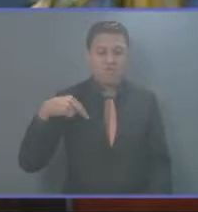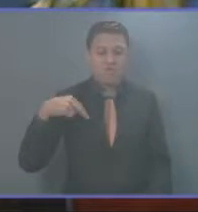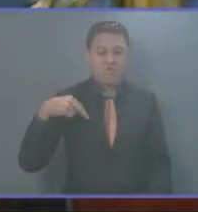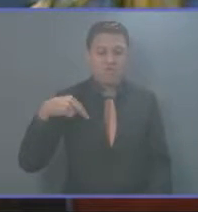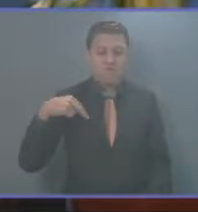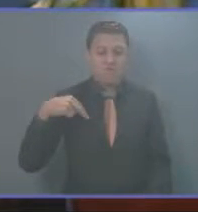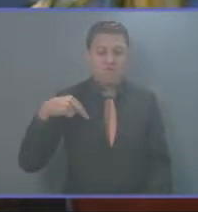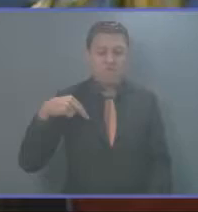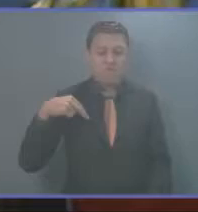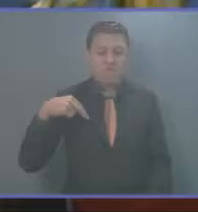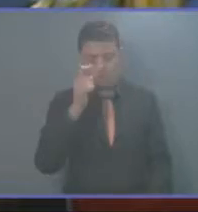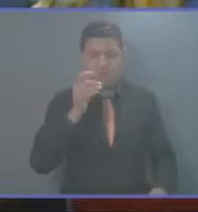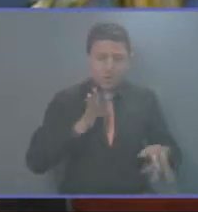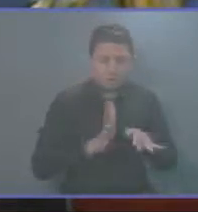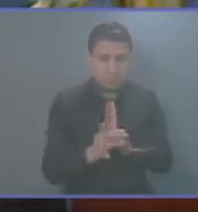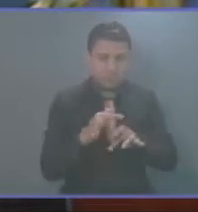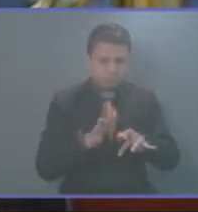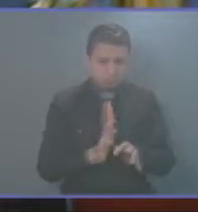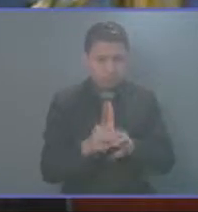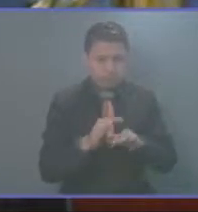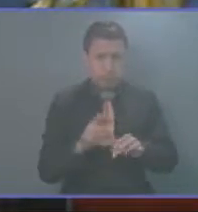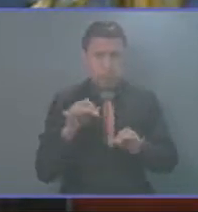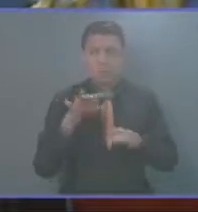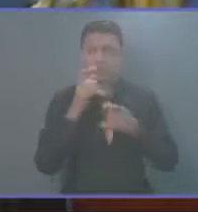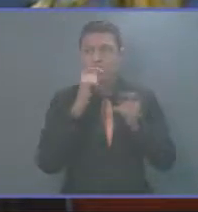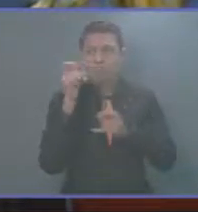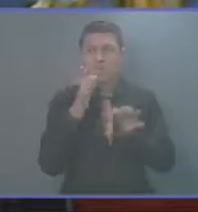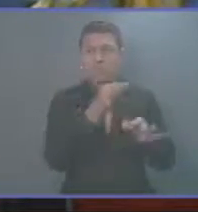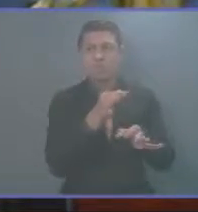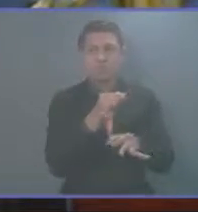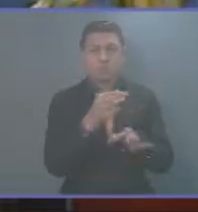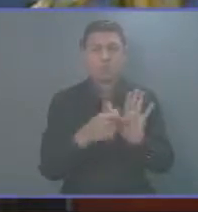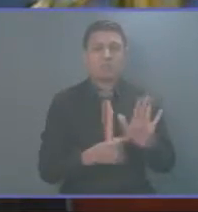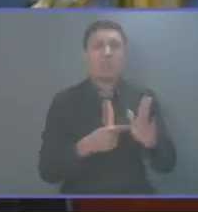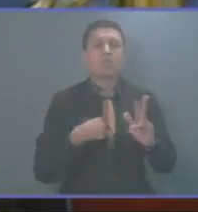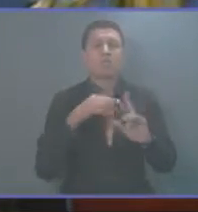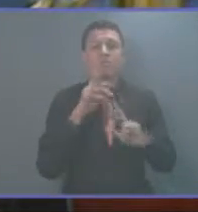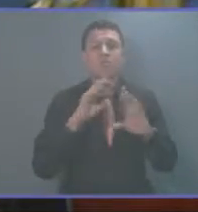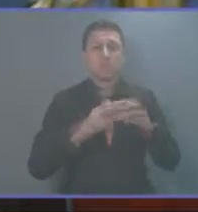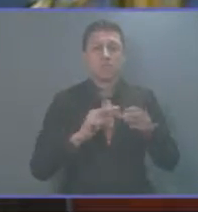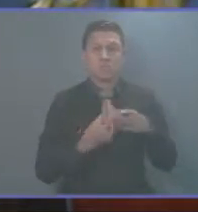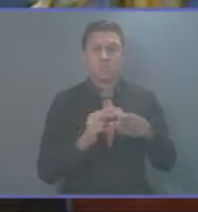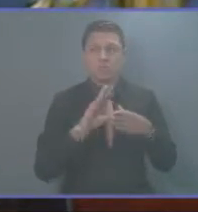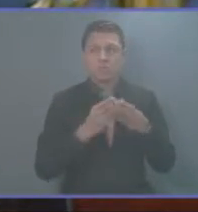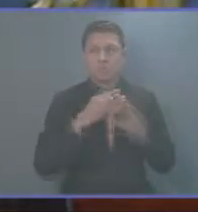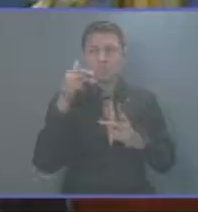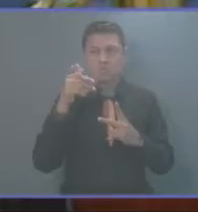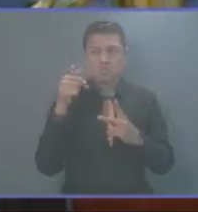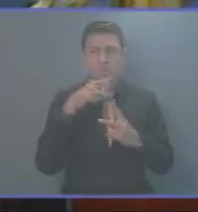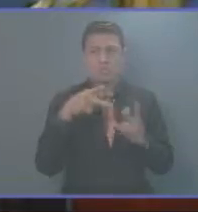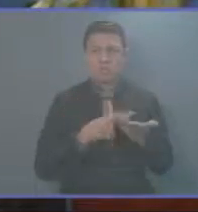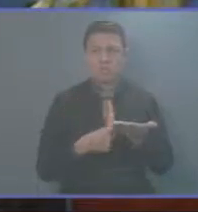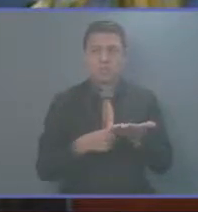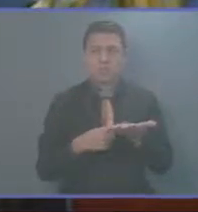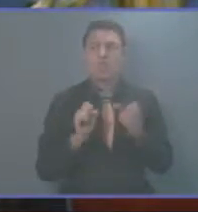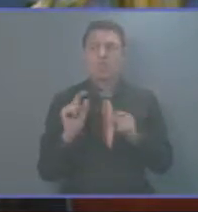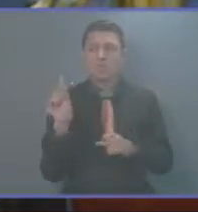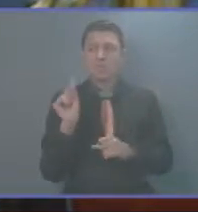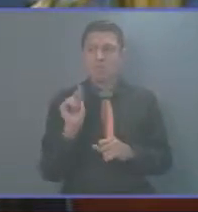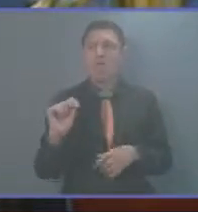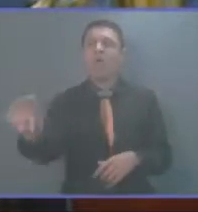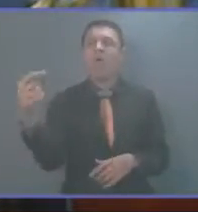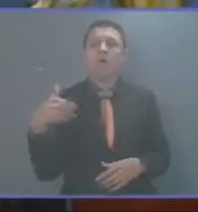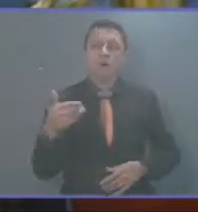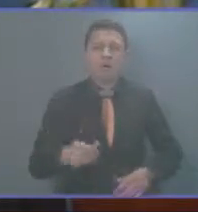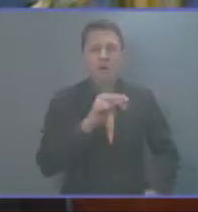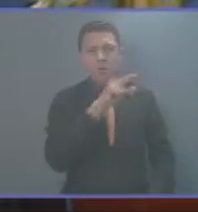Aquí tengo la pieza, señor presidente, y espero que la Comisión de Educación y Cultura pueda permitir que el